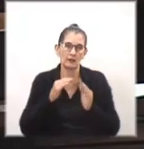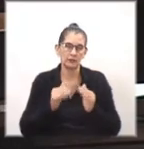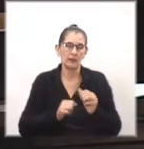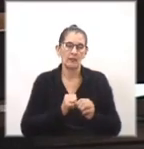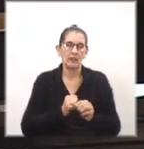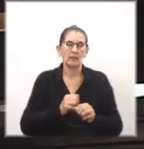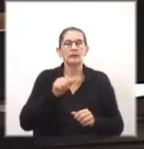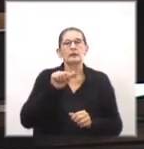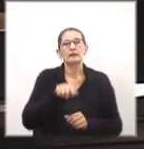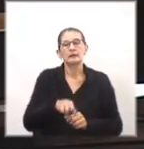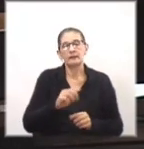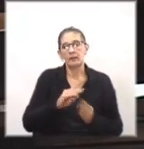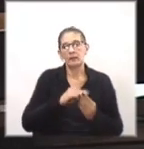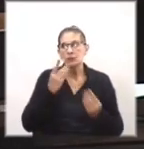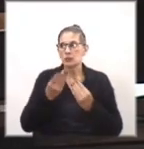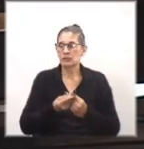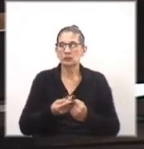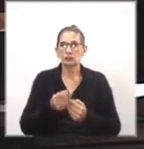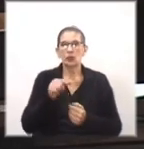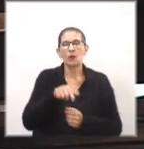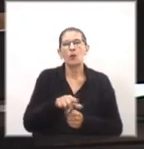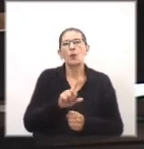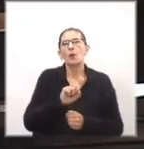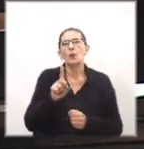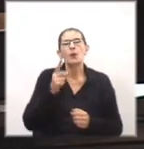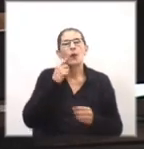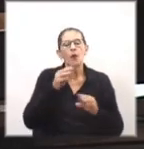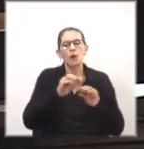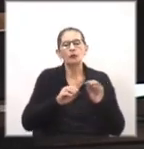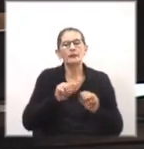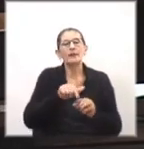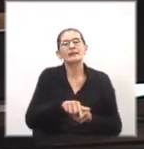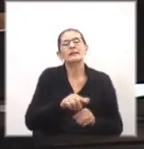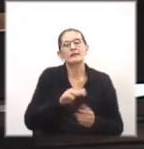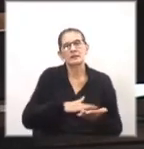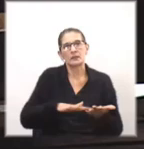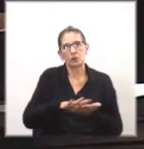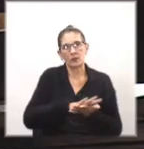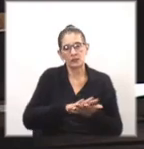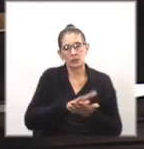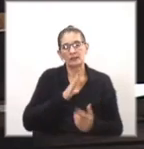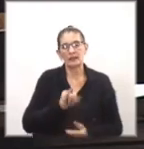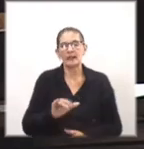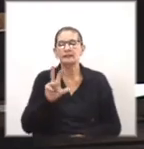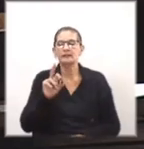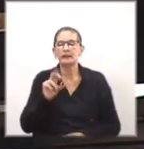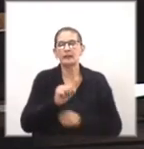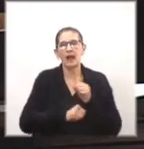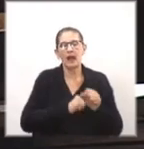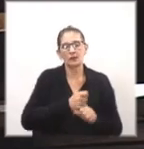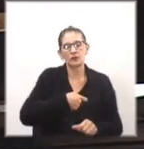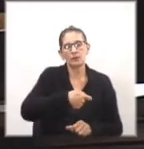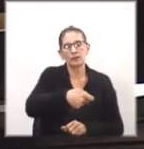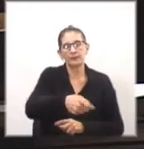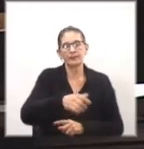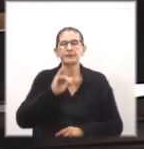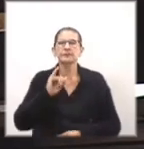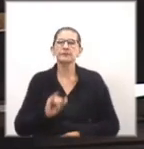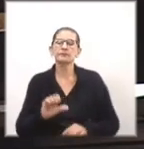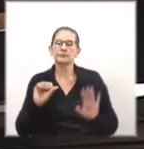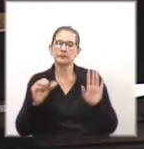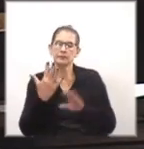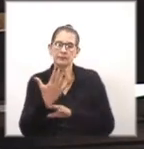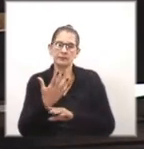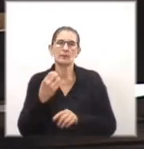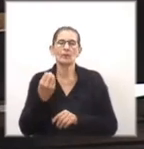proyecto enviado por el Poder Ejecutivo no contemplaba esta situación y proponía 30 años de aporte y 65 de edad como